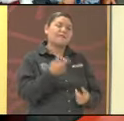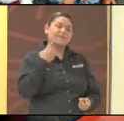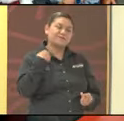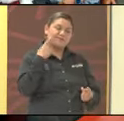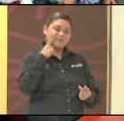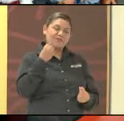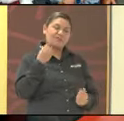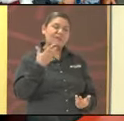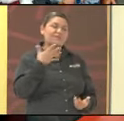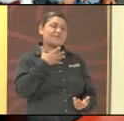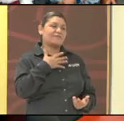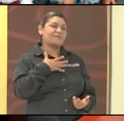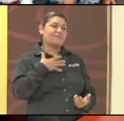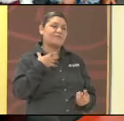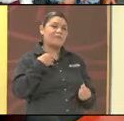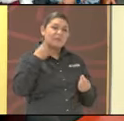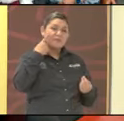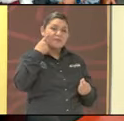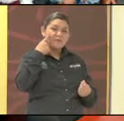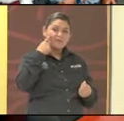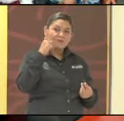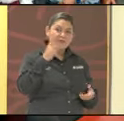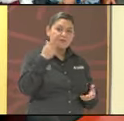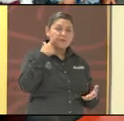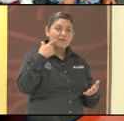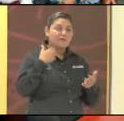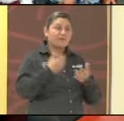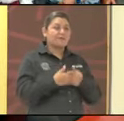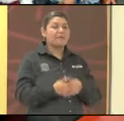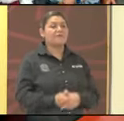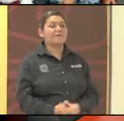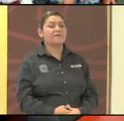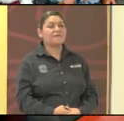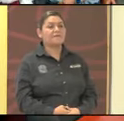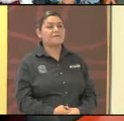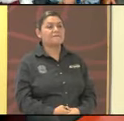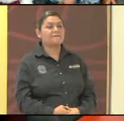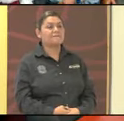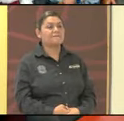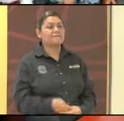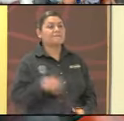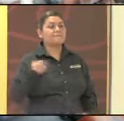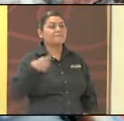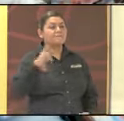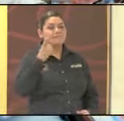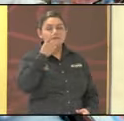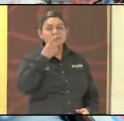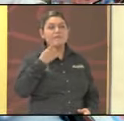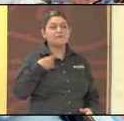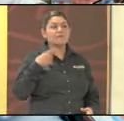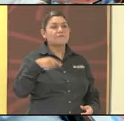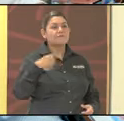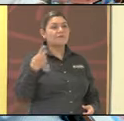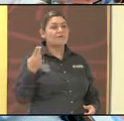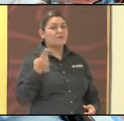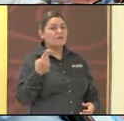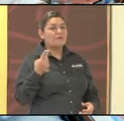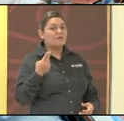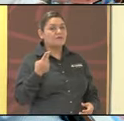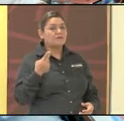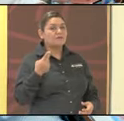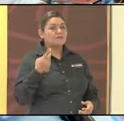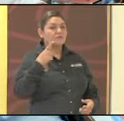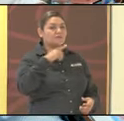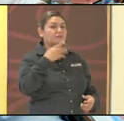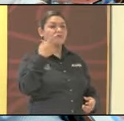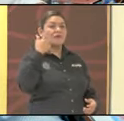tecnología, y siempre me gusta estar a la vanguardia de la misma. Y cuando me plantearon que necesitaban un aparato, un